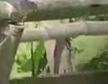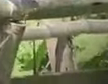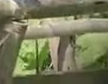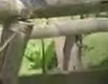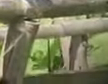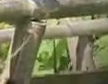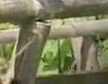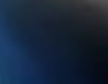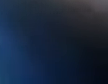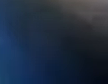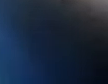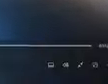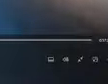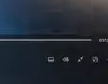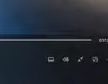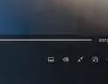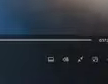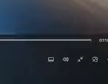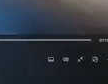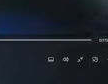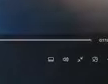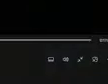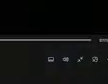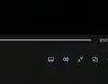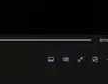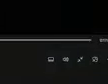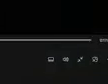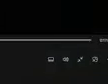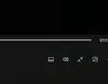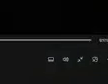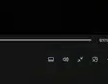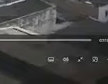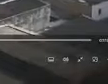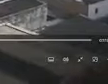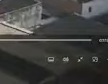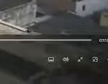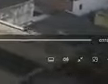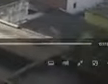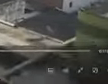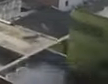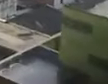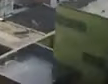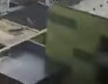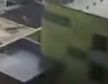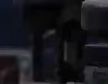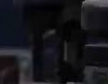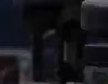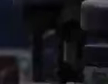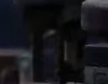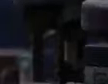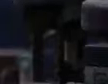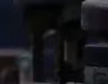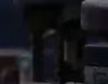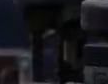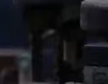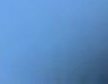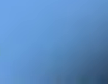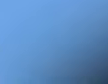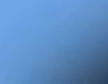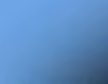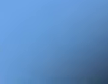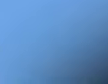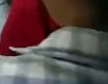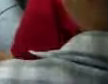como de fauna. Es rico en petróleo y presenta un crecimiento vertiginoso de su población que va de la mano con el desarrollo,